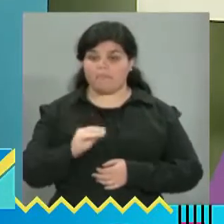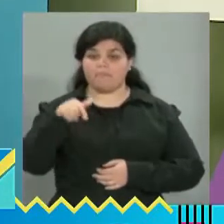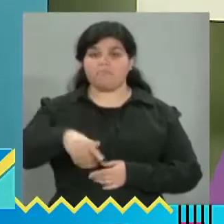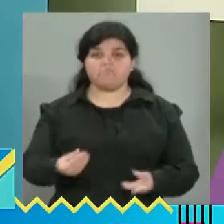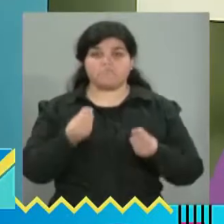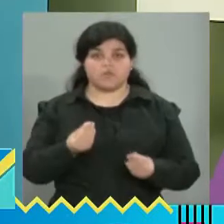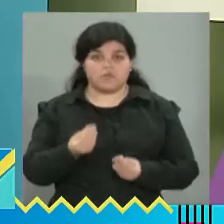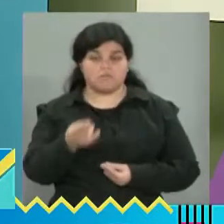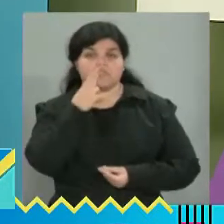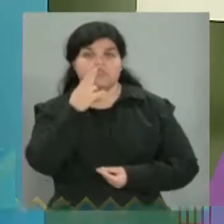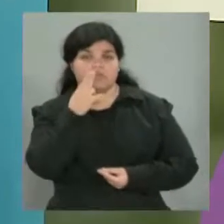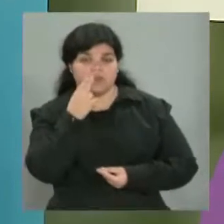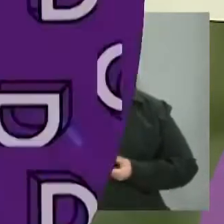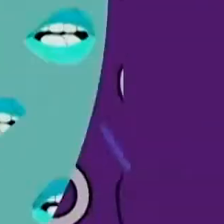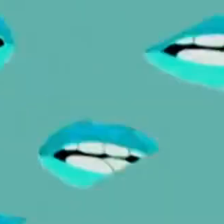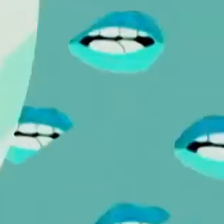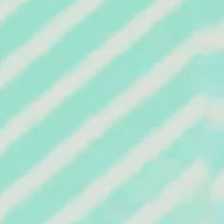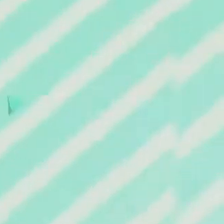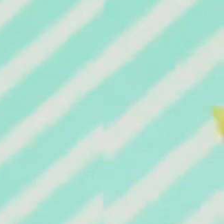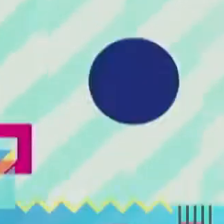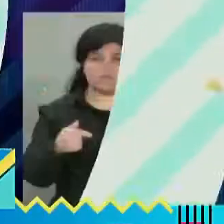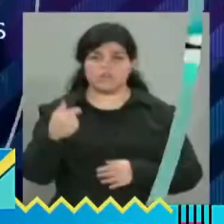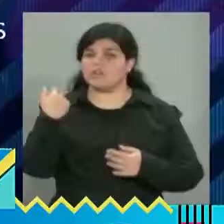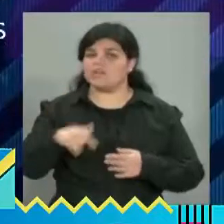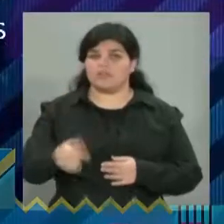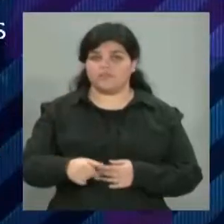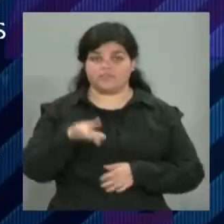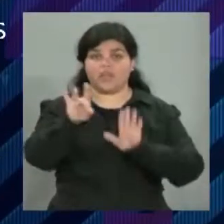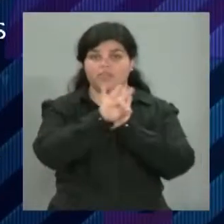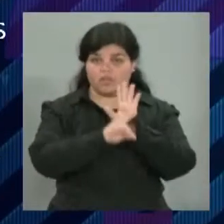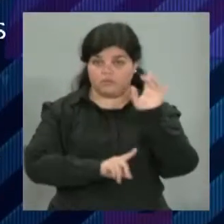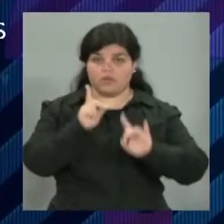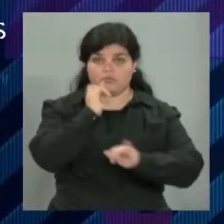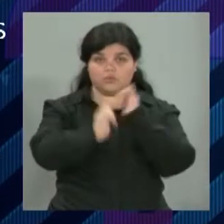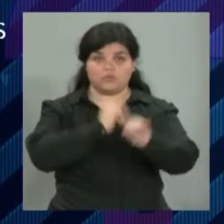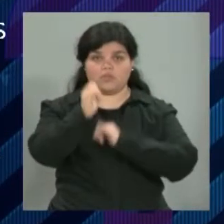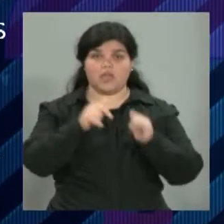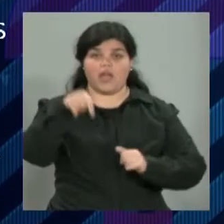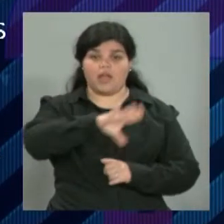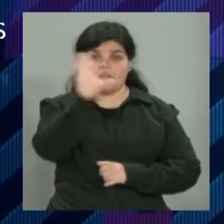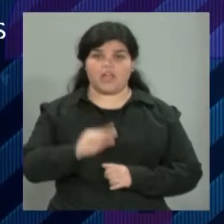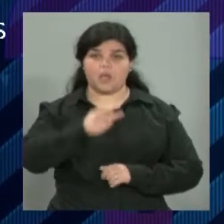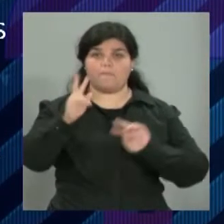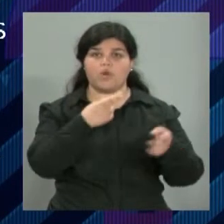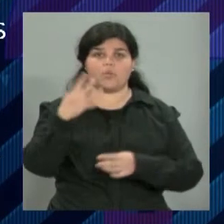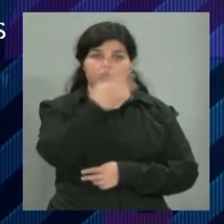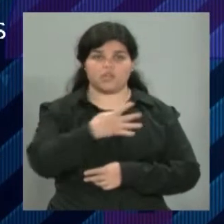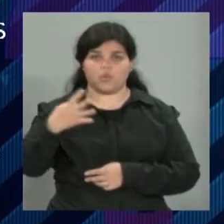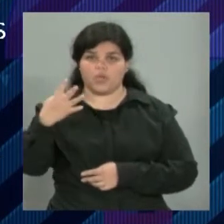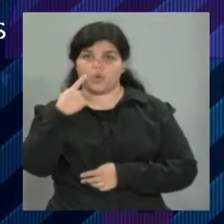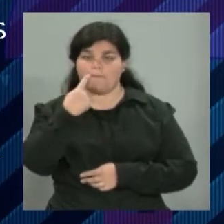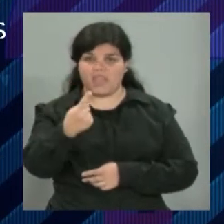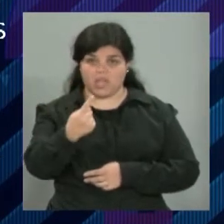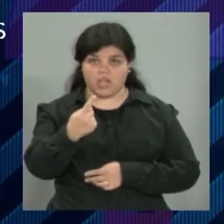consumo de tabaco y qué se está haciendo. Algunos datos hablan de que cada año mueren en nuestro país 44.000 personas por